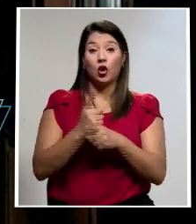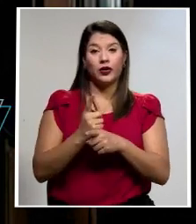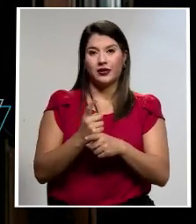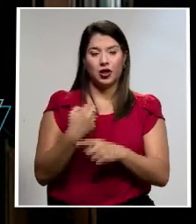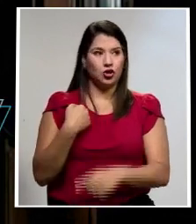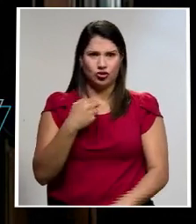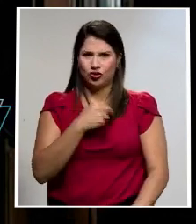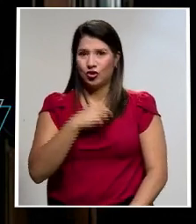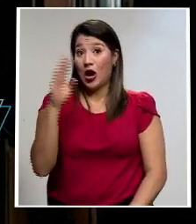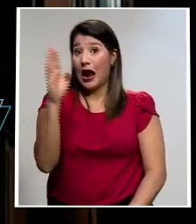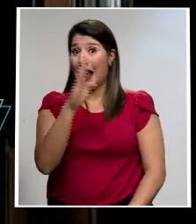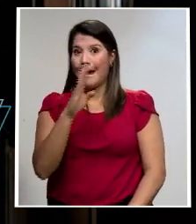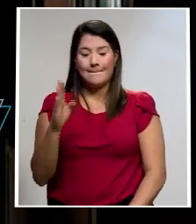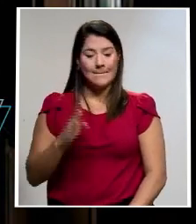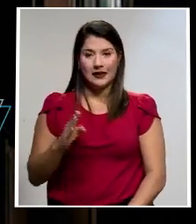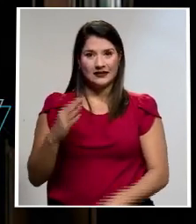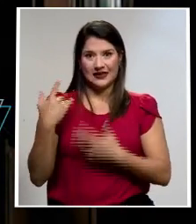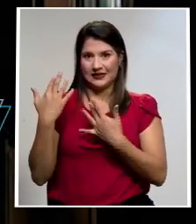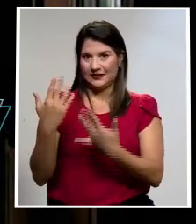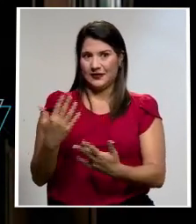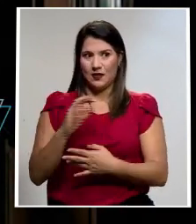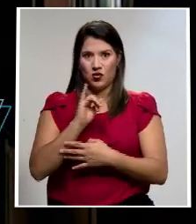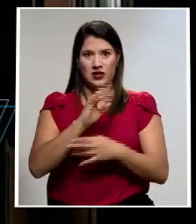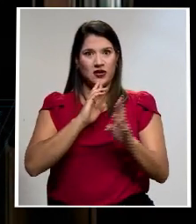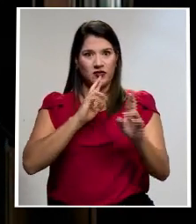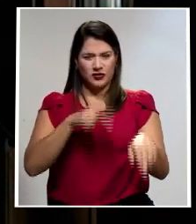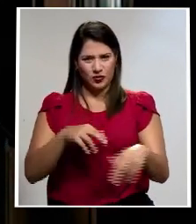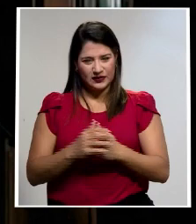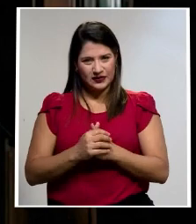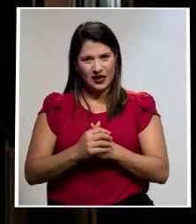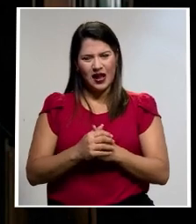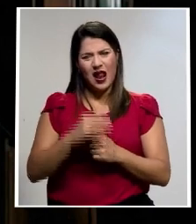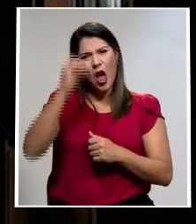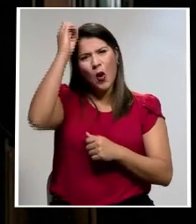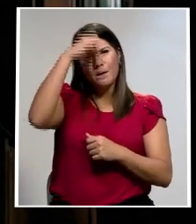No nos esperábamos esa decisión del juez. La posición del Ministerio Público,